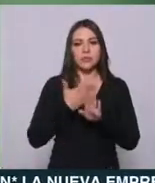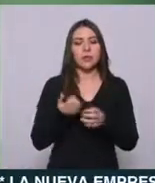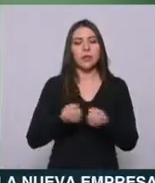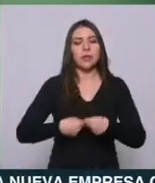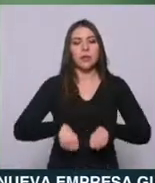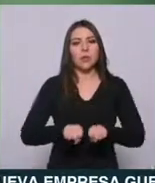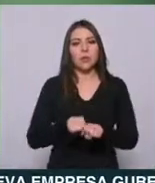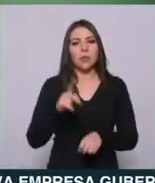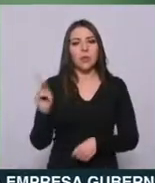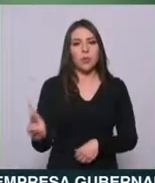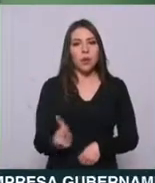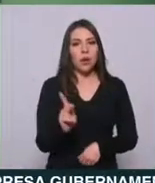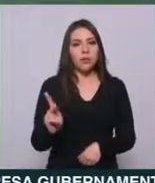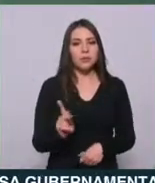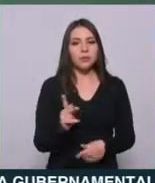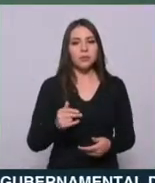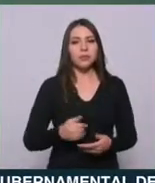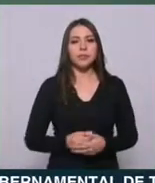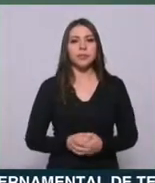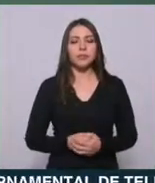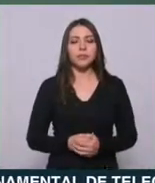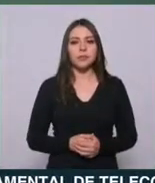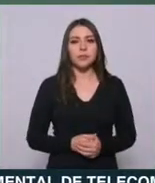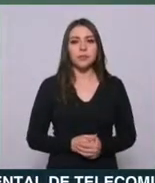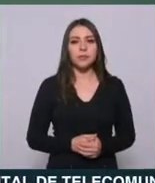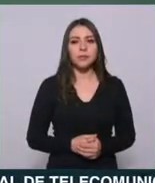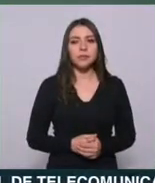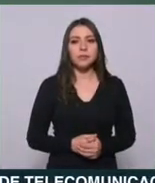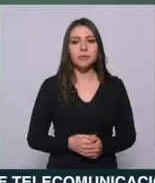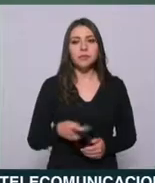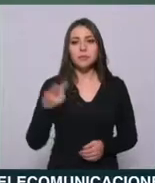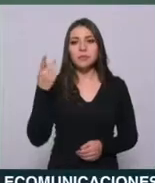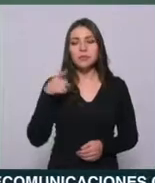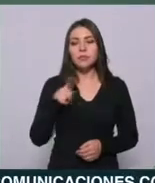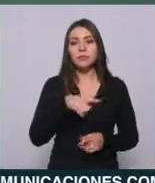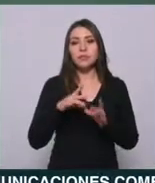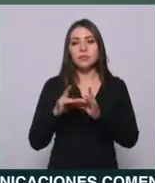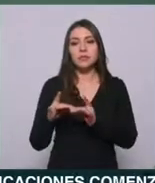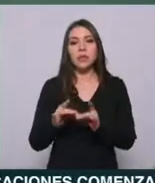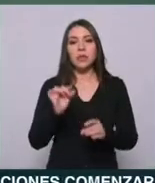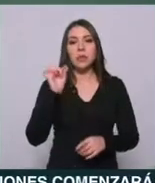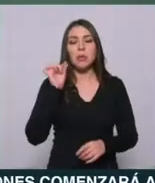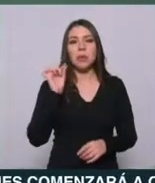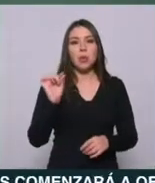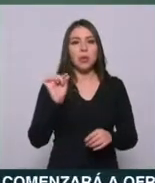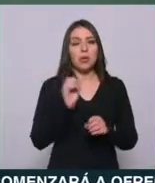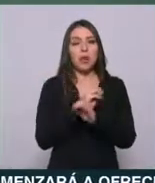Popular. Sin embargo, pues han sido pocos los detalles que se han dado hasta la fecha.